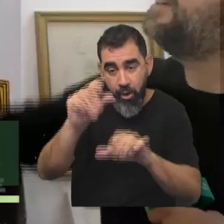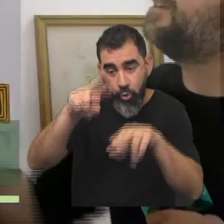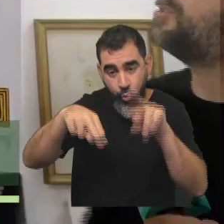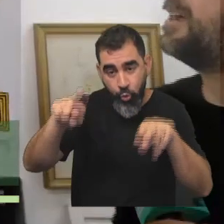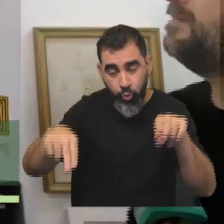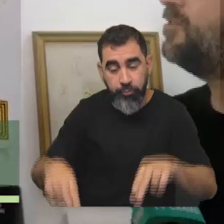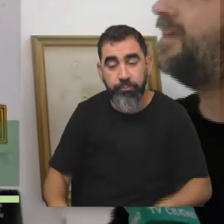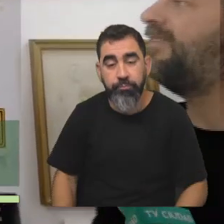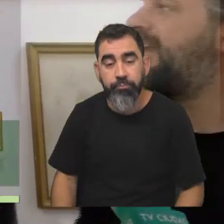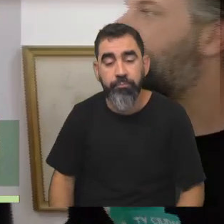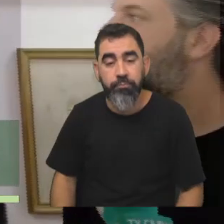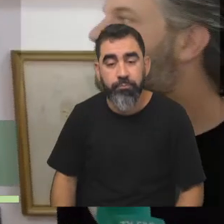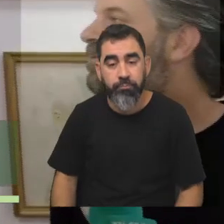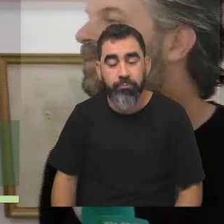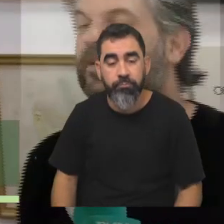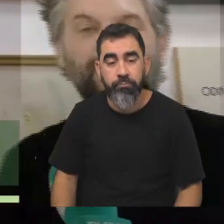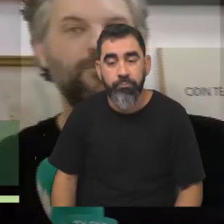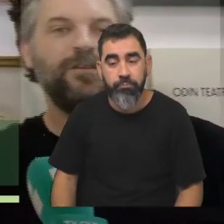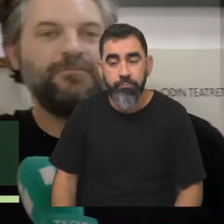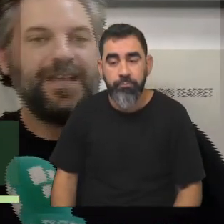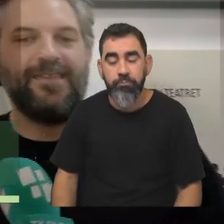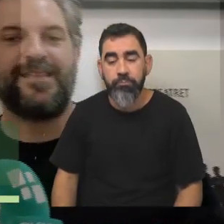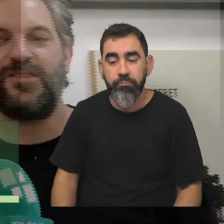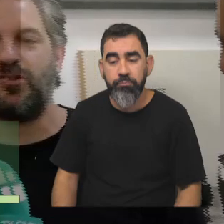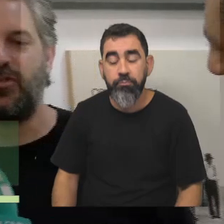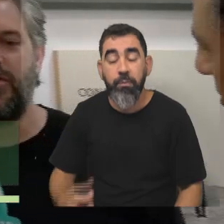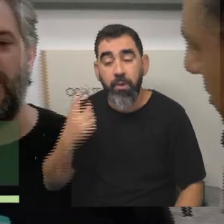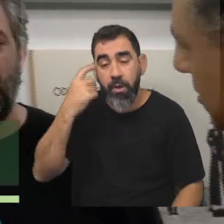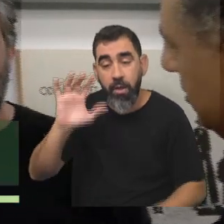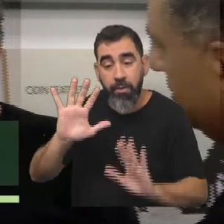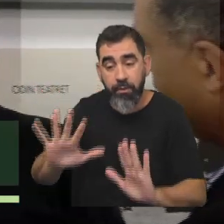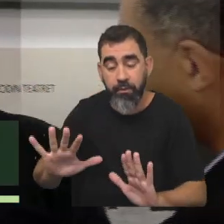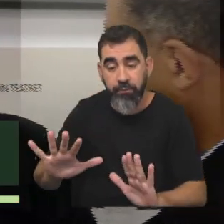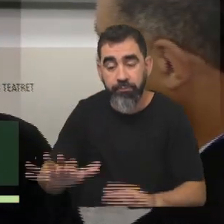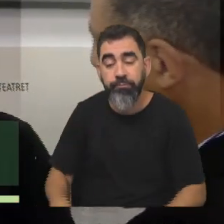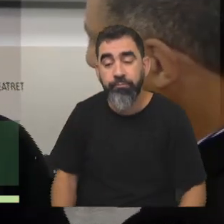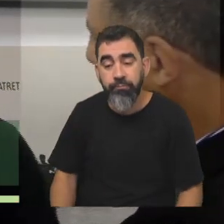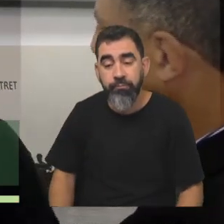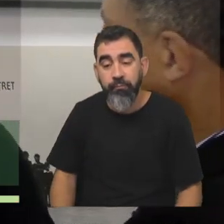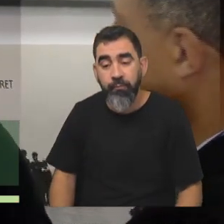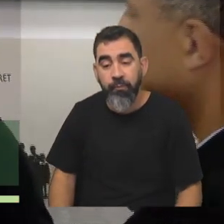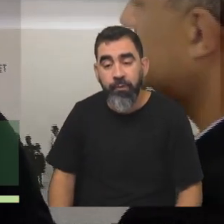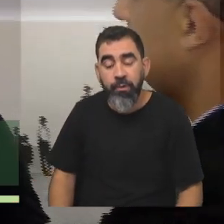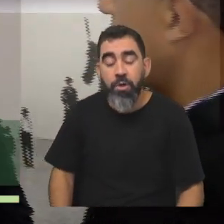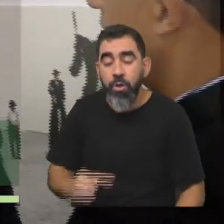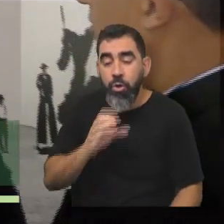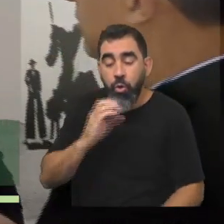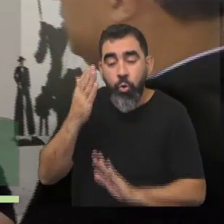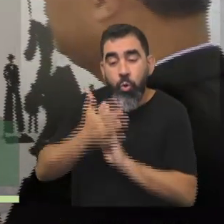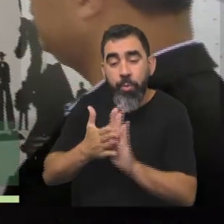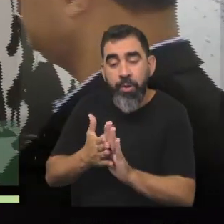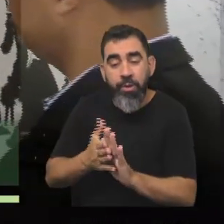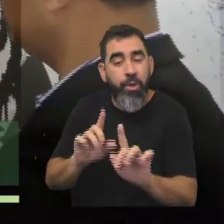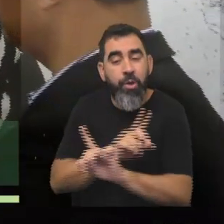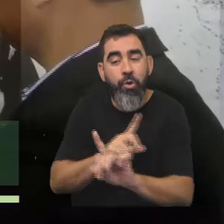no y los trajimos de del archivo y bueno La idea es eso nosotros digamos un diferencial de la comedia nacional no es un